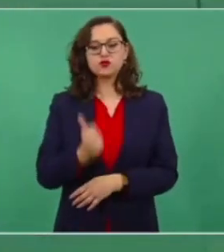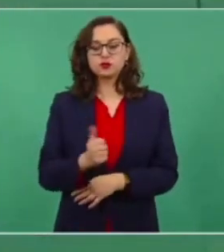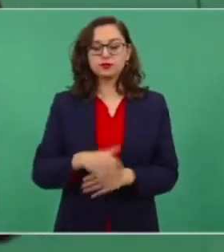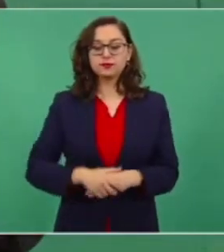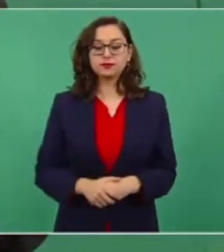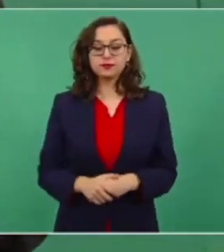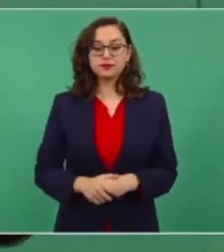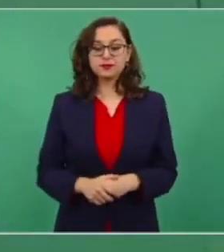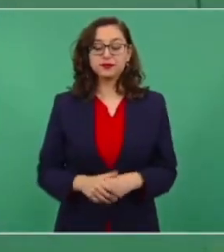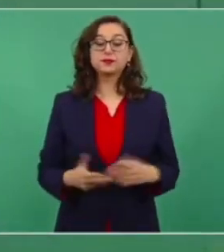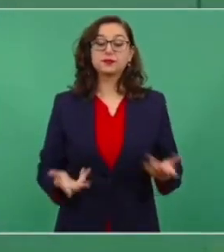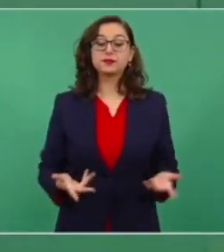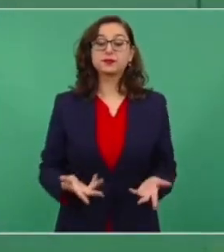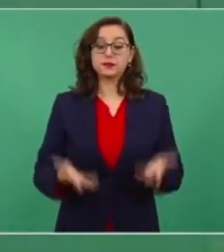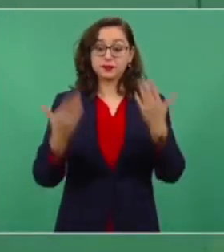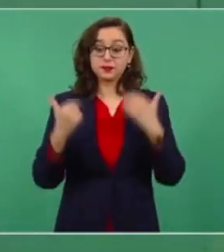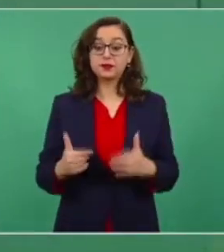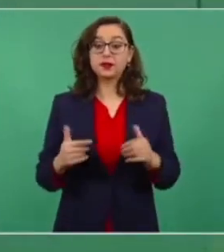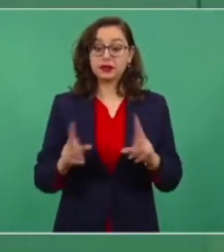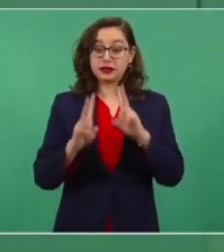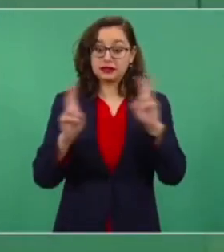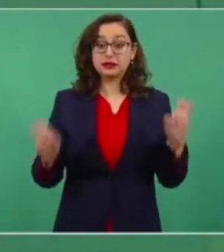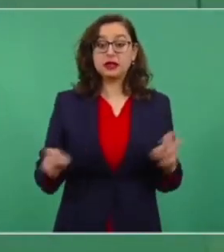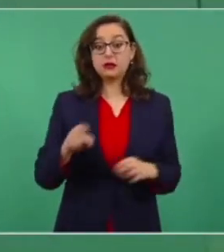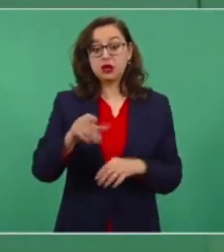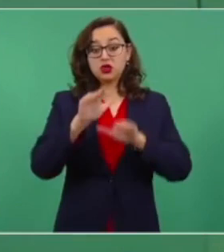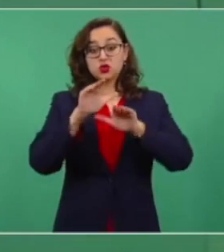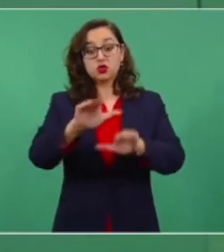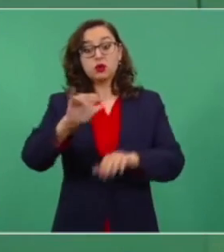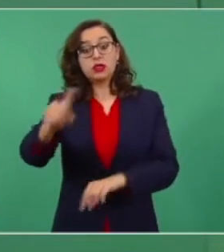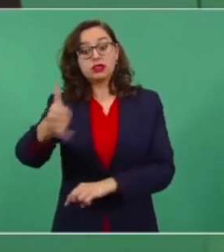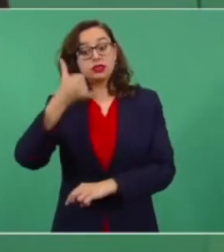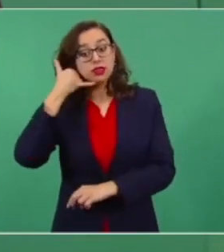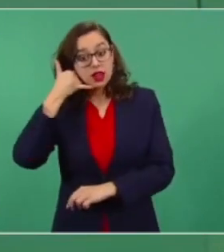la telefonía, regresando a tu pregunta,